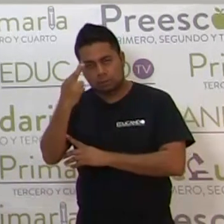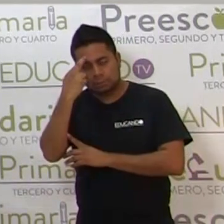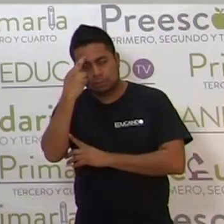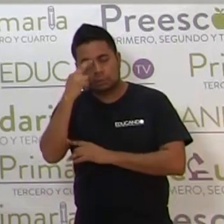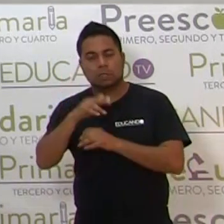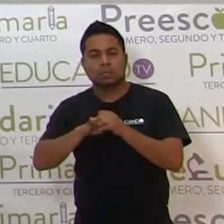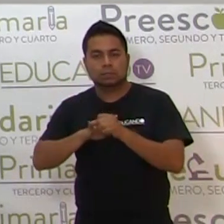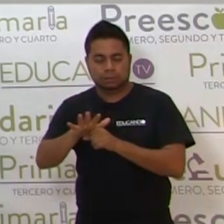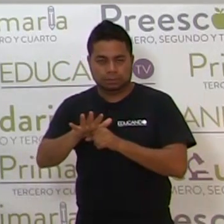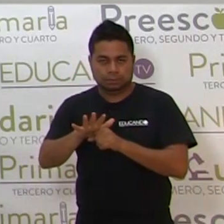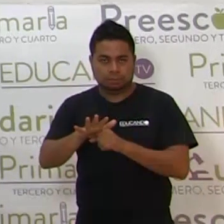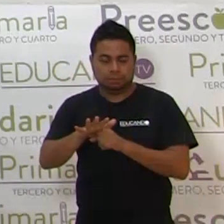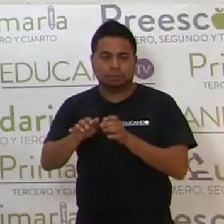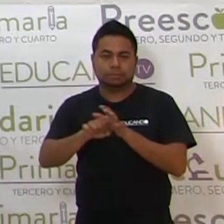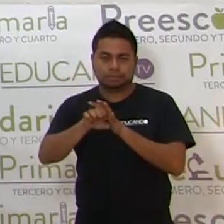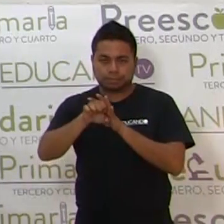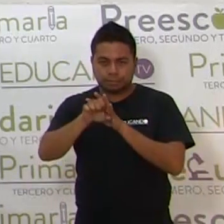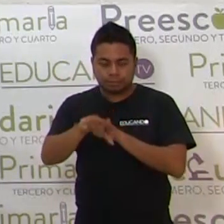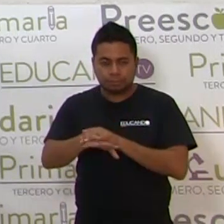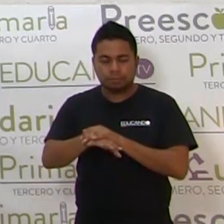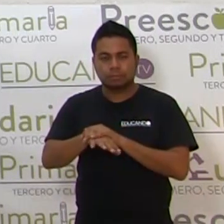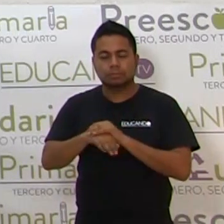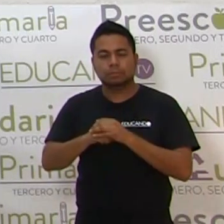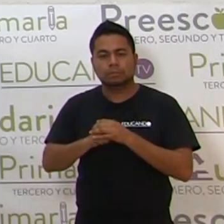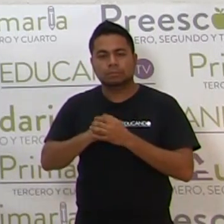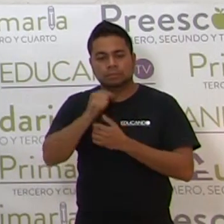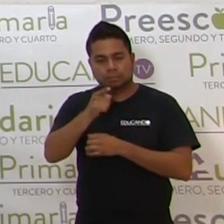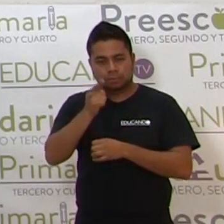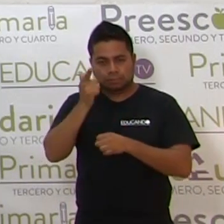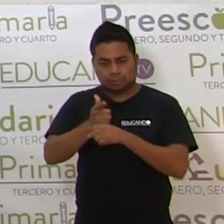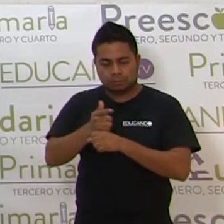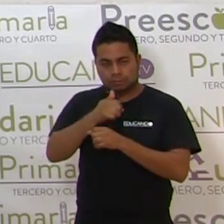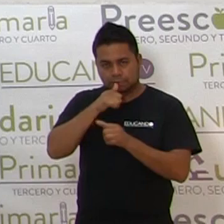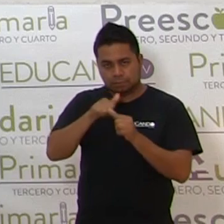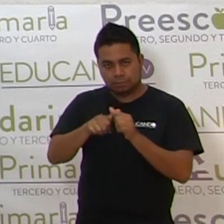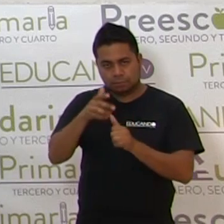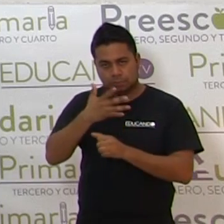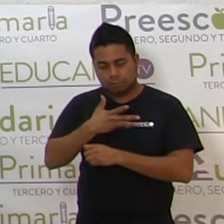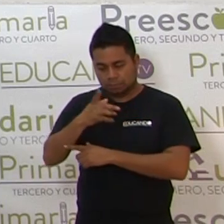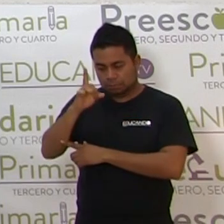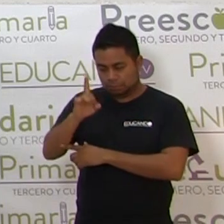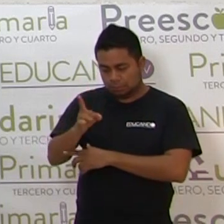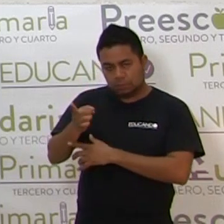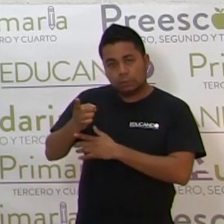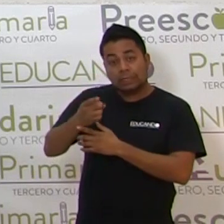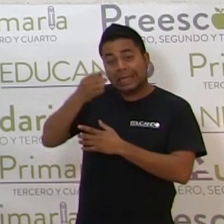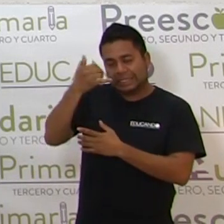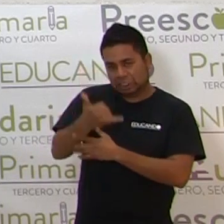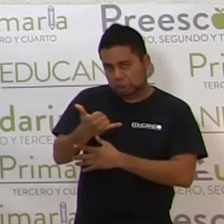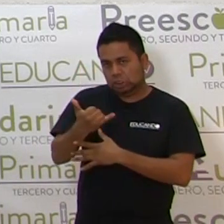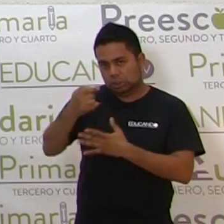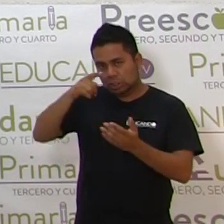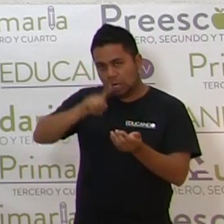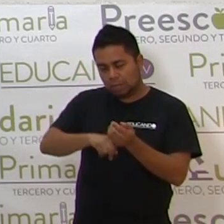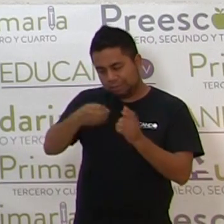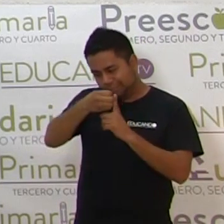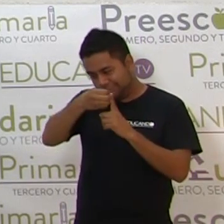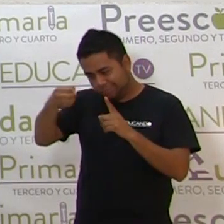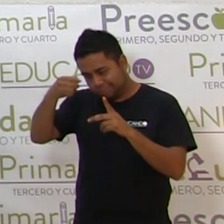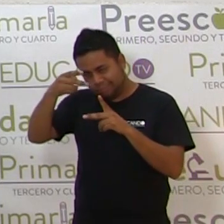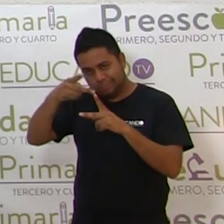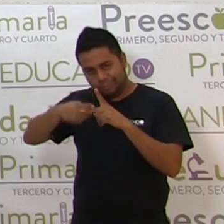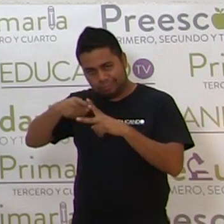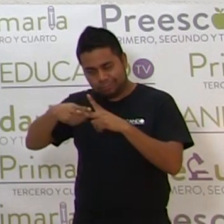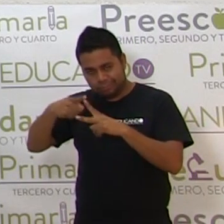que cuando encontremos a la Y dentro del verso y dentro del conteo de